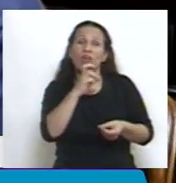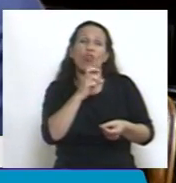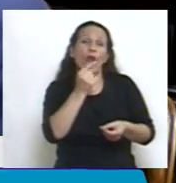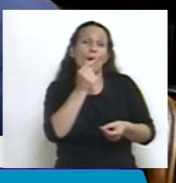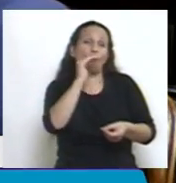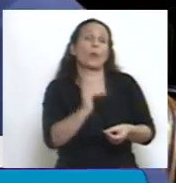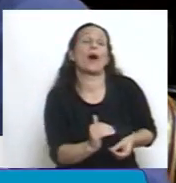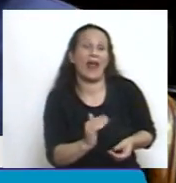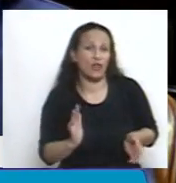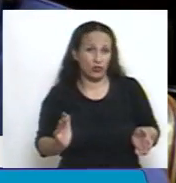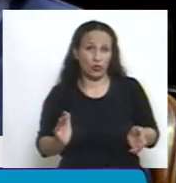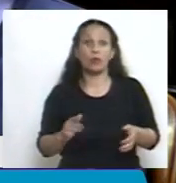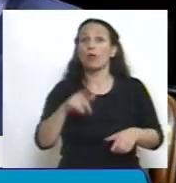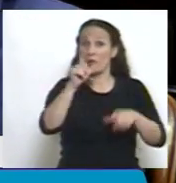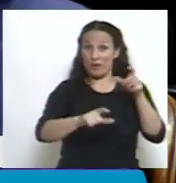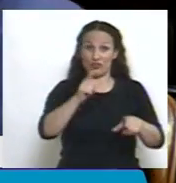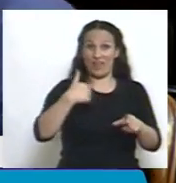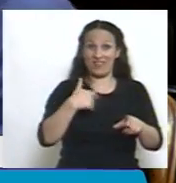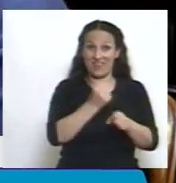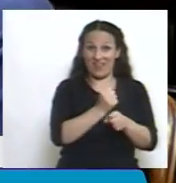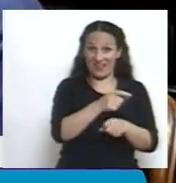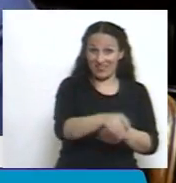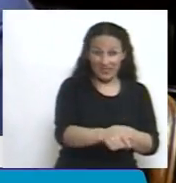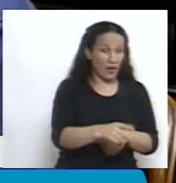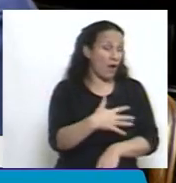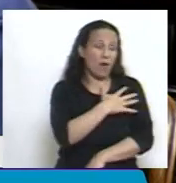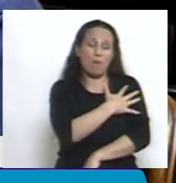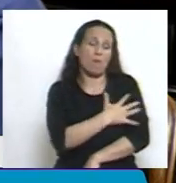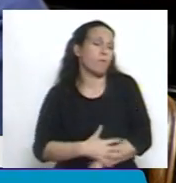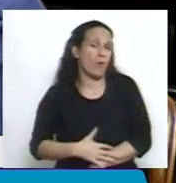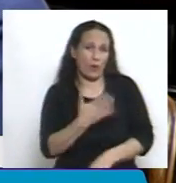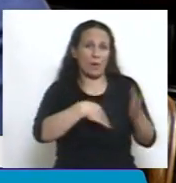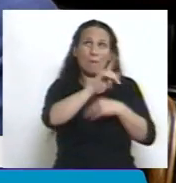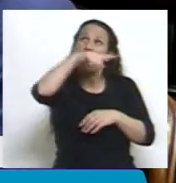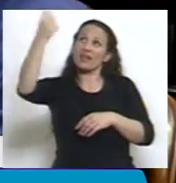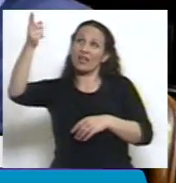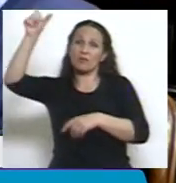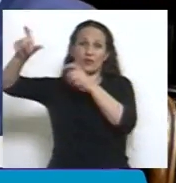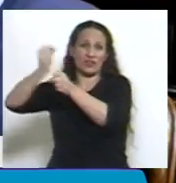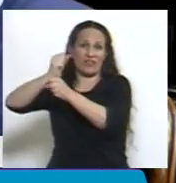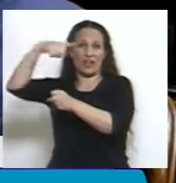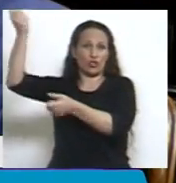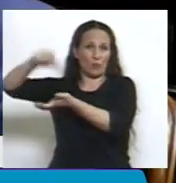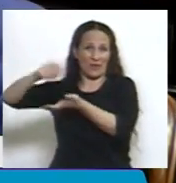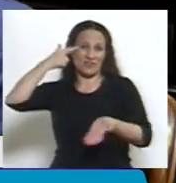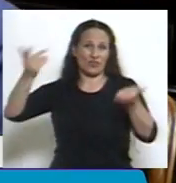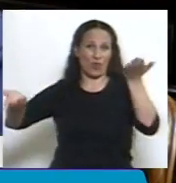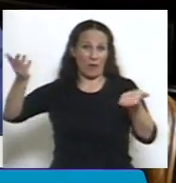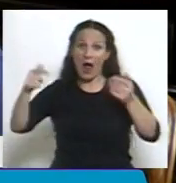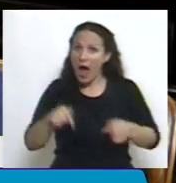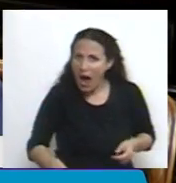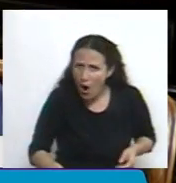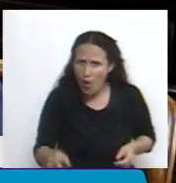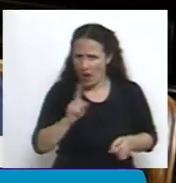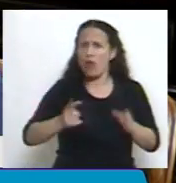pasando a la Argentina. Los trabajadores argentinos se están volviendo más pobres con respecto a otros trabajadores del mundo de hace mucho tiempo, no es solo de ahora solo